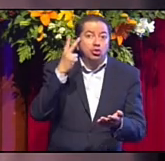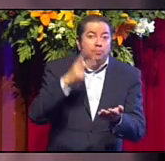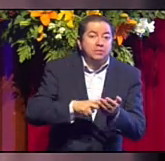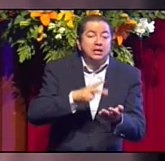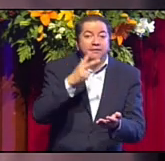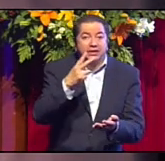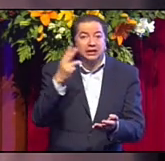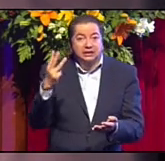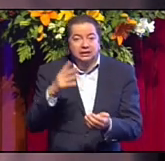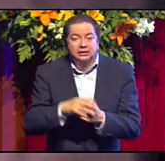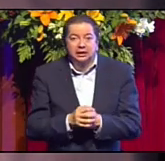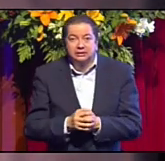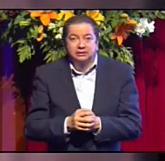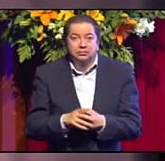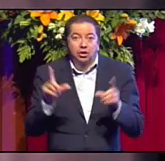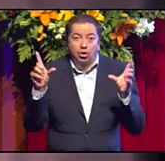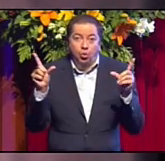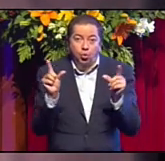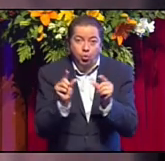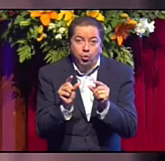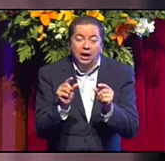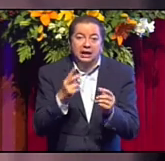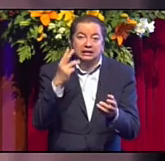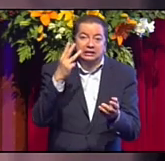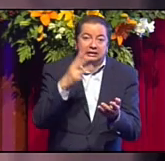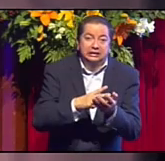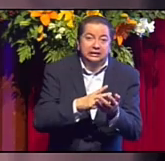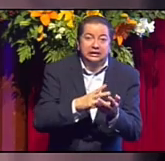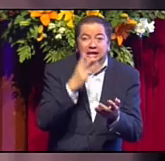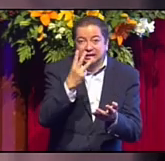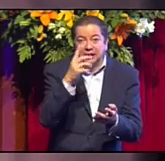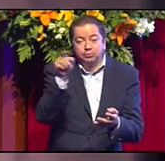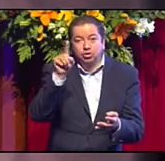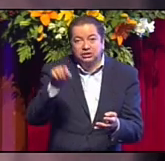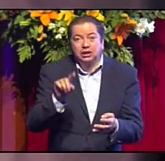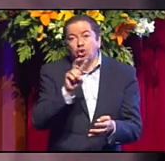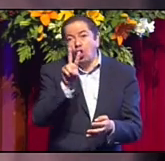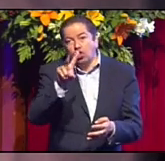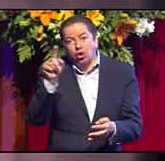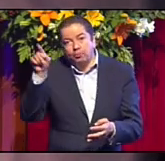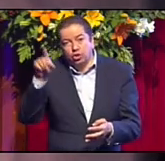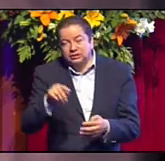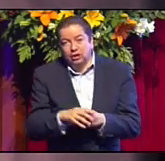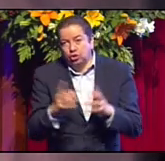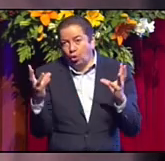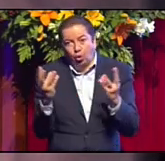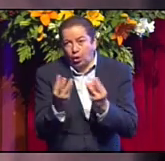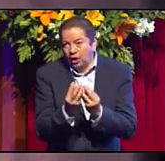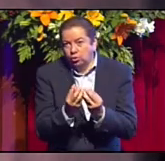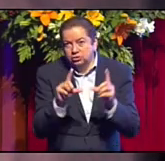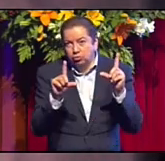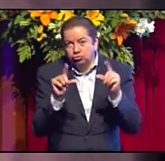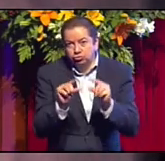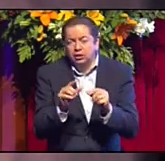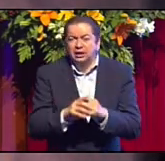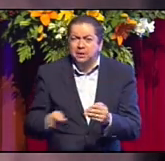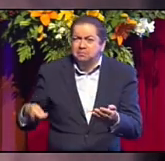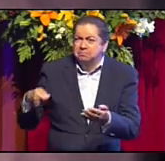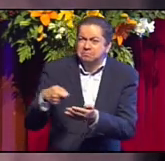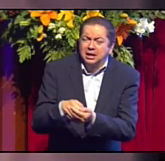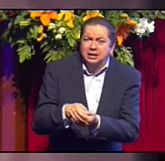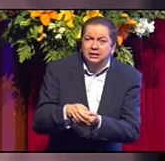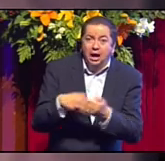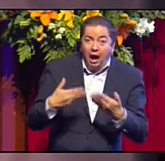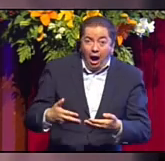entrega va a ser entre un 3 y un 2%. No nos parece justo, quiero decirlo acá. Creo que efectivamente invertir